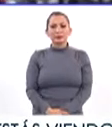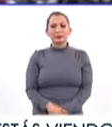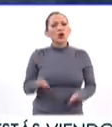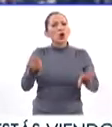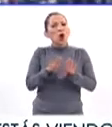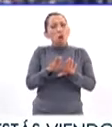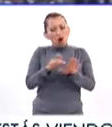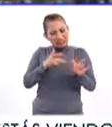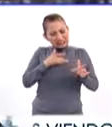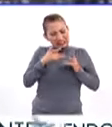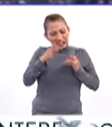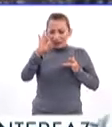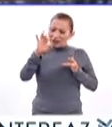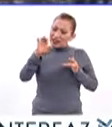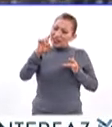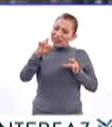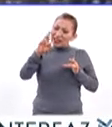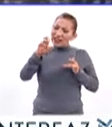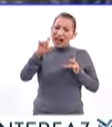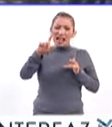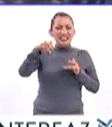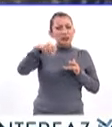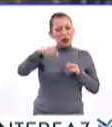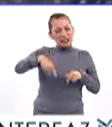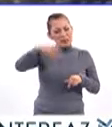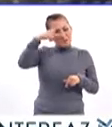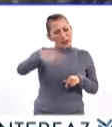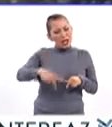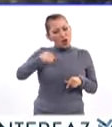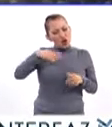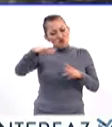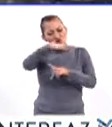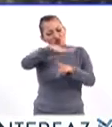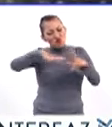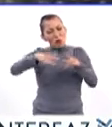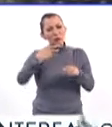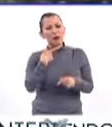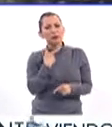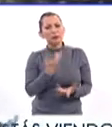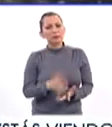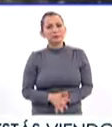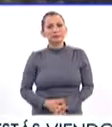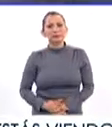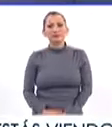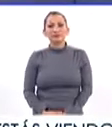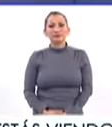¿Cómo interpretar el federalismo en México desde el contexto político?